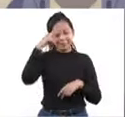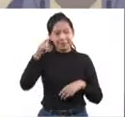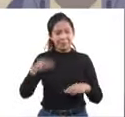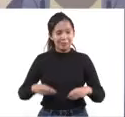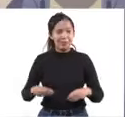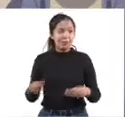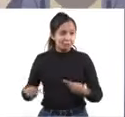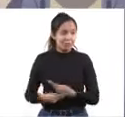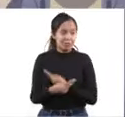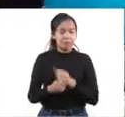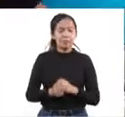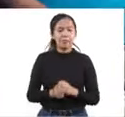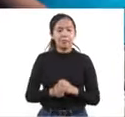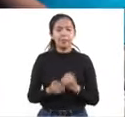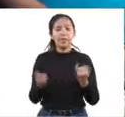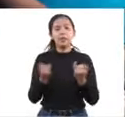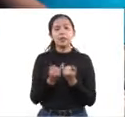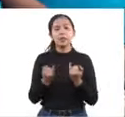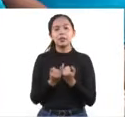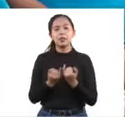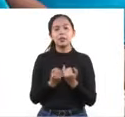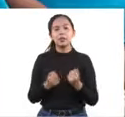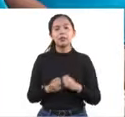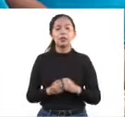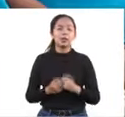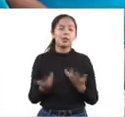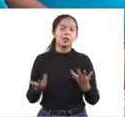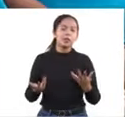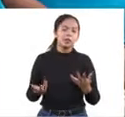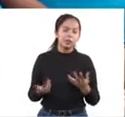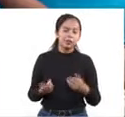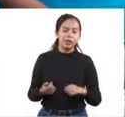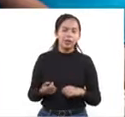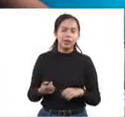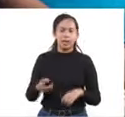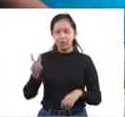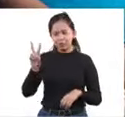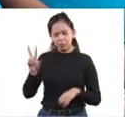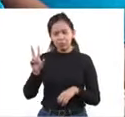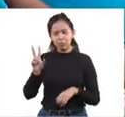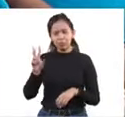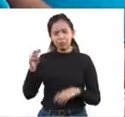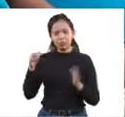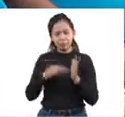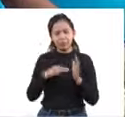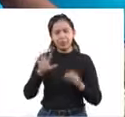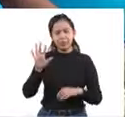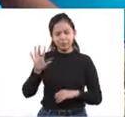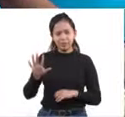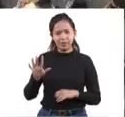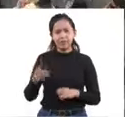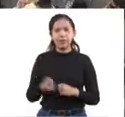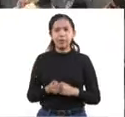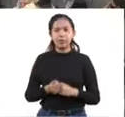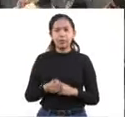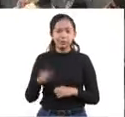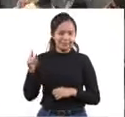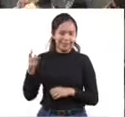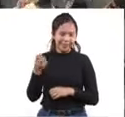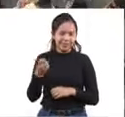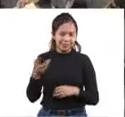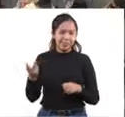analizar lo que capta de remesa. Estamos hablando del 2005. En el 2006